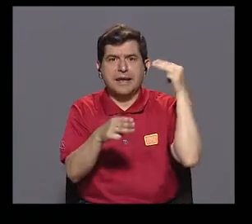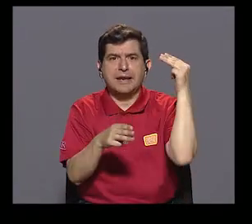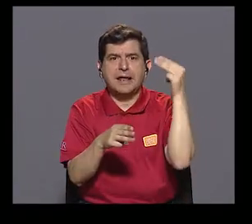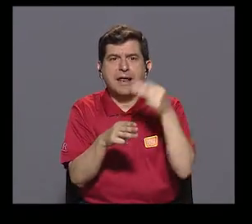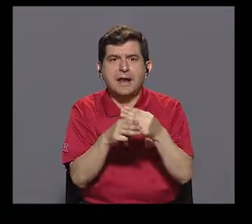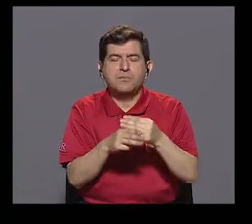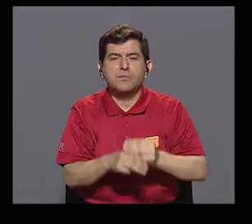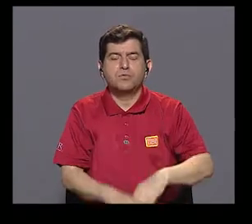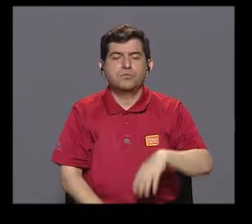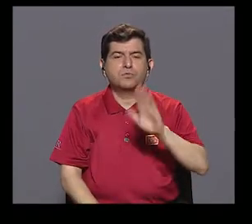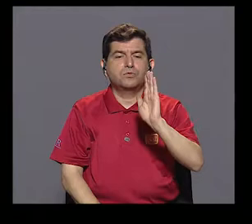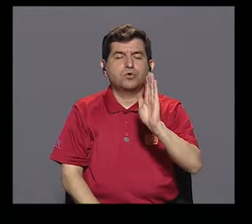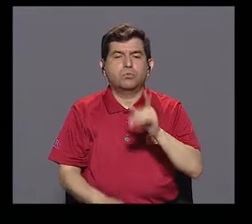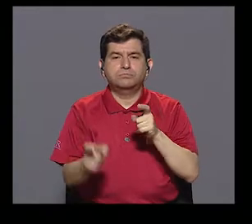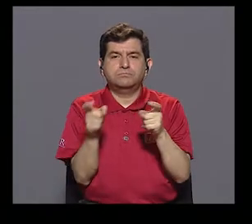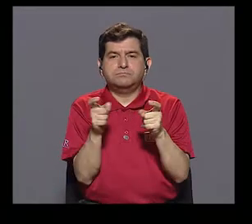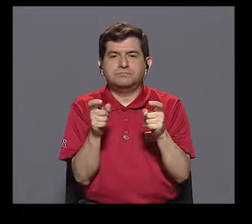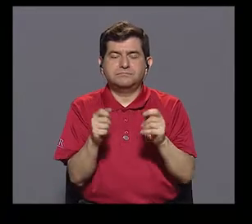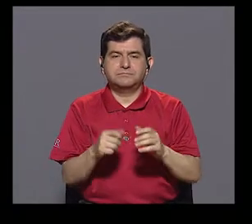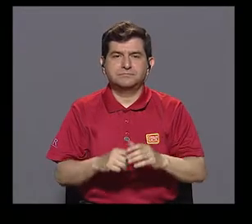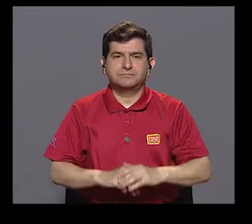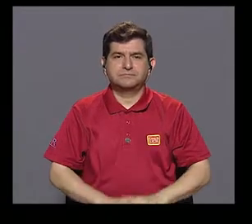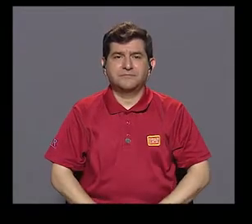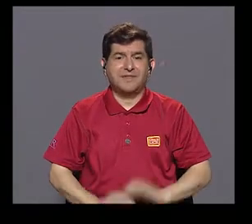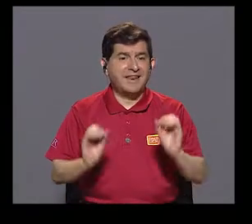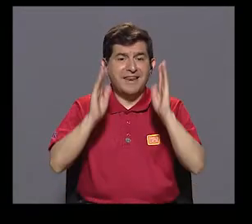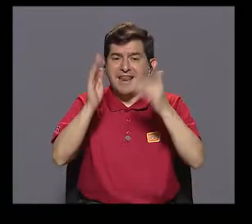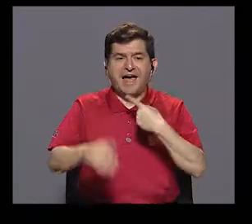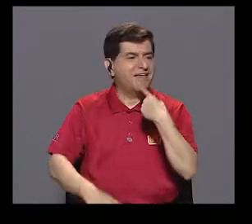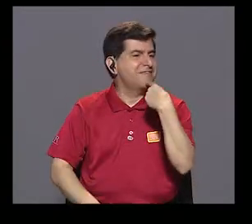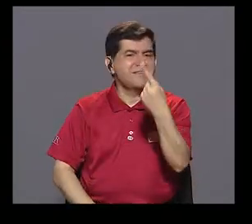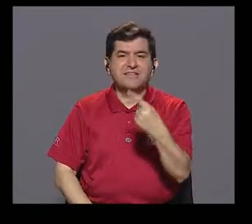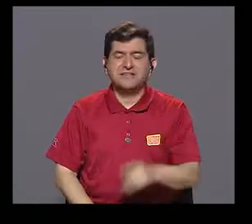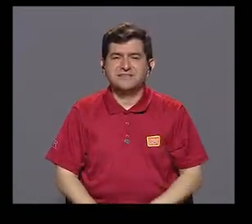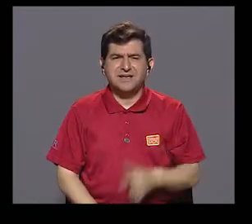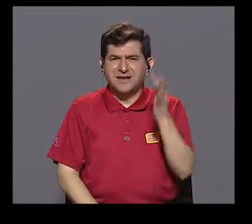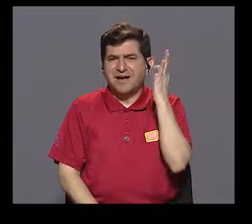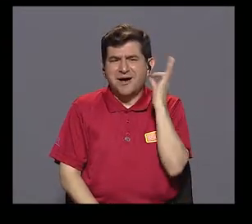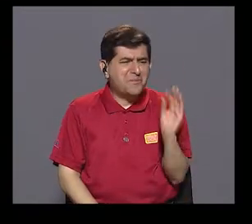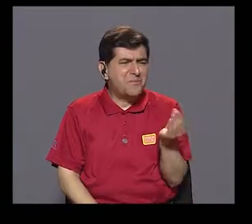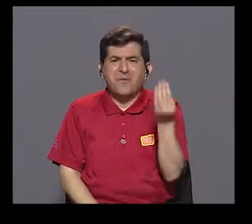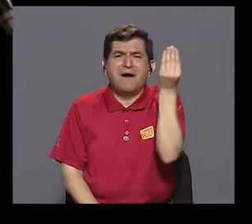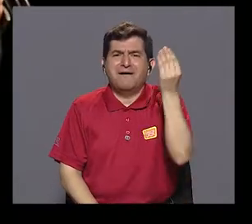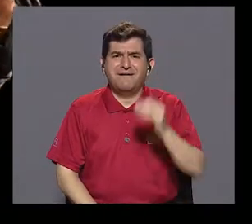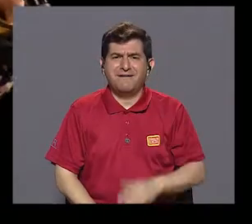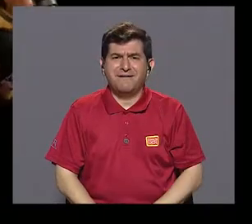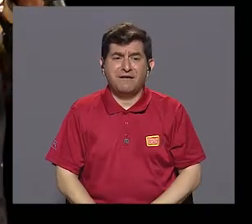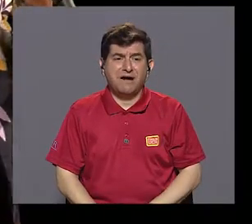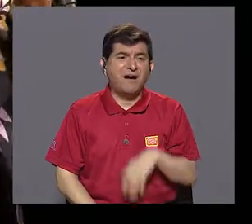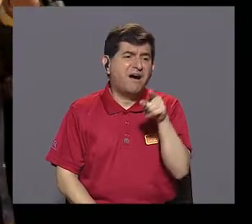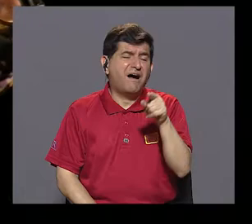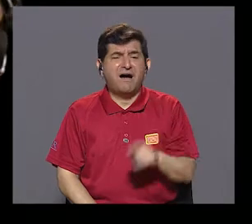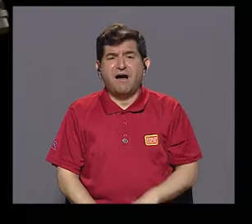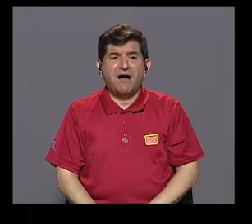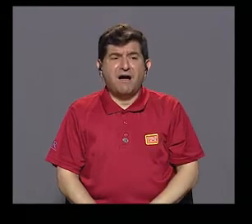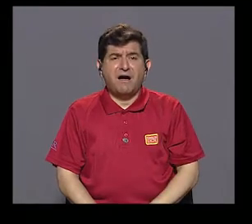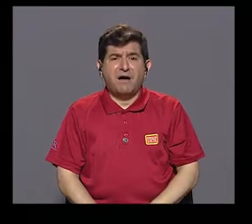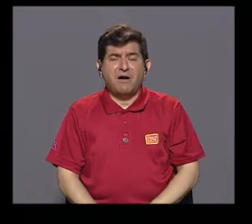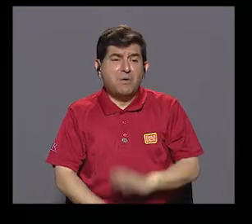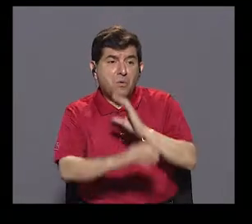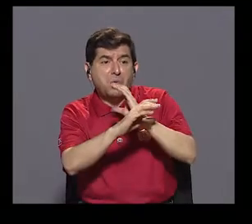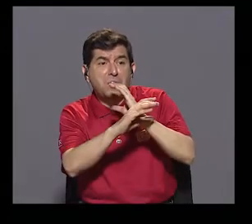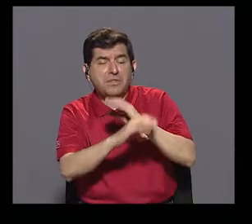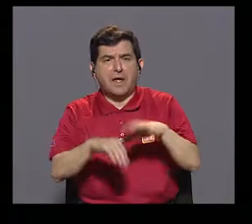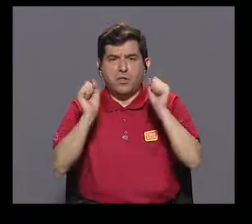mundo para ustedes. Que nadie les diga a las chavalas que se cuiden